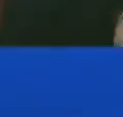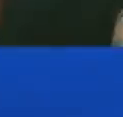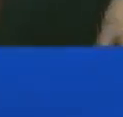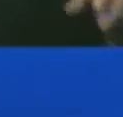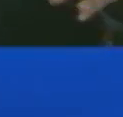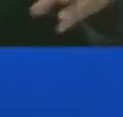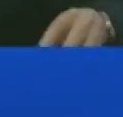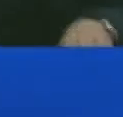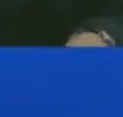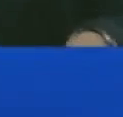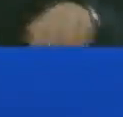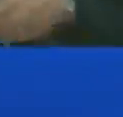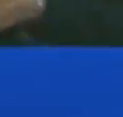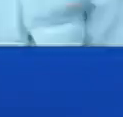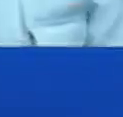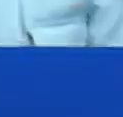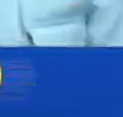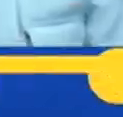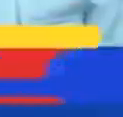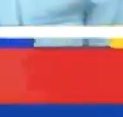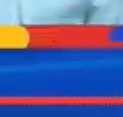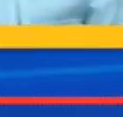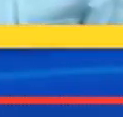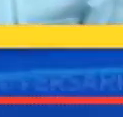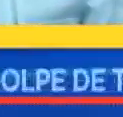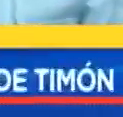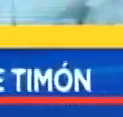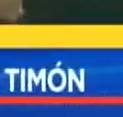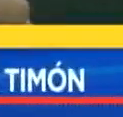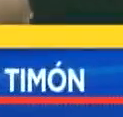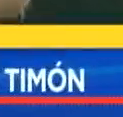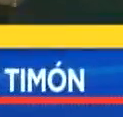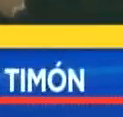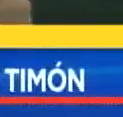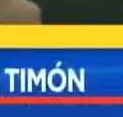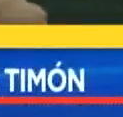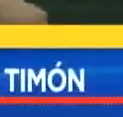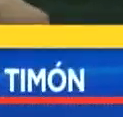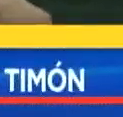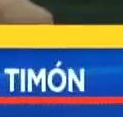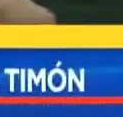¡Que viva la patria! ¡Viva! Yeah.